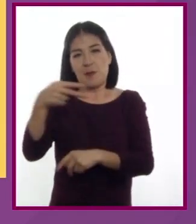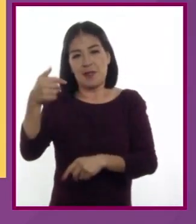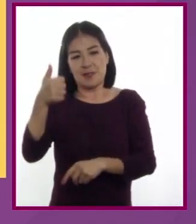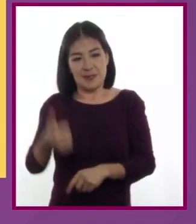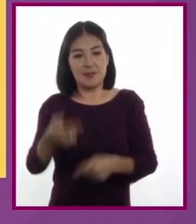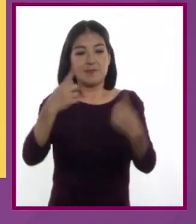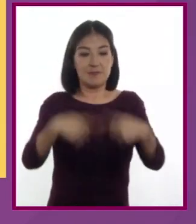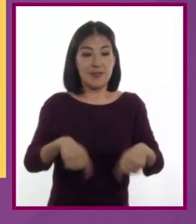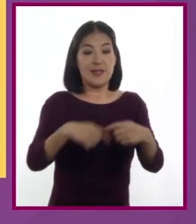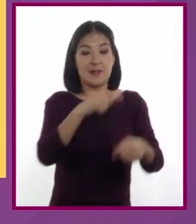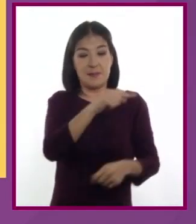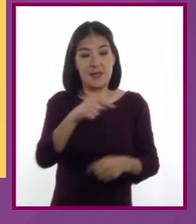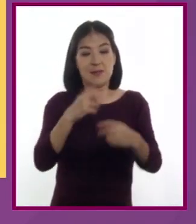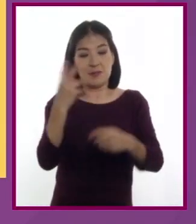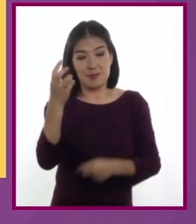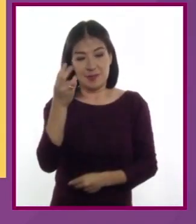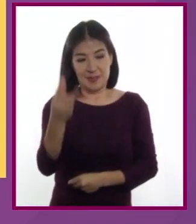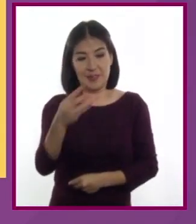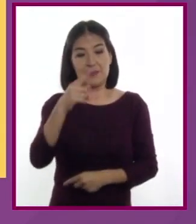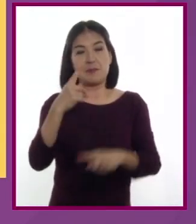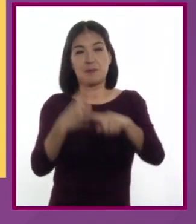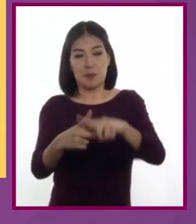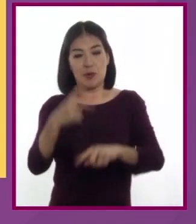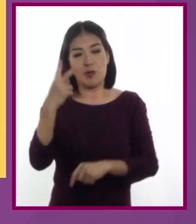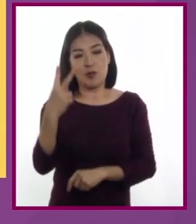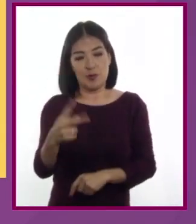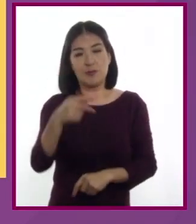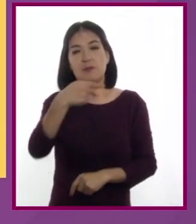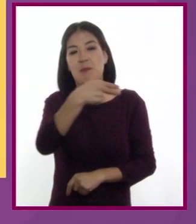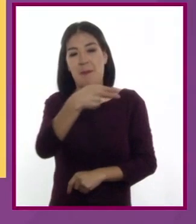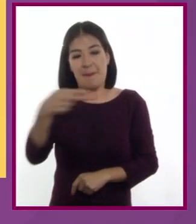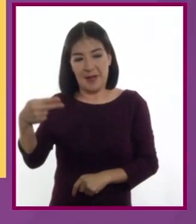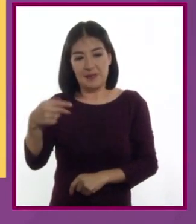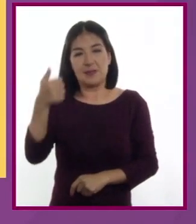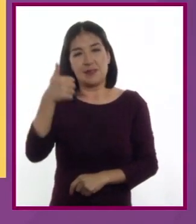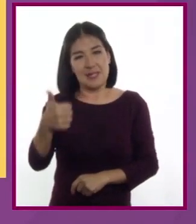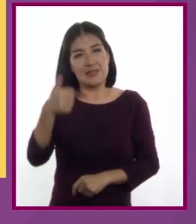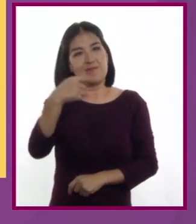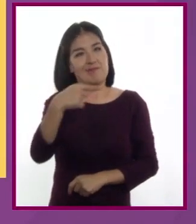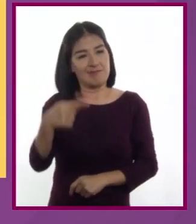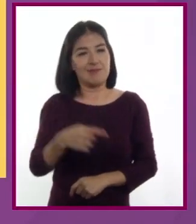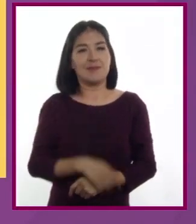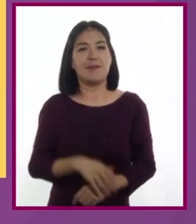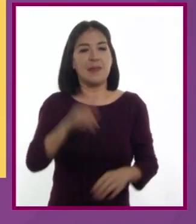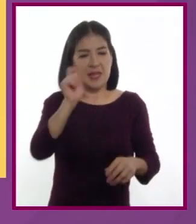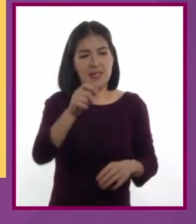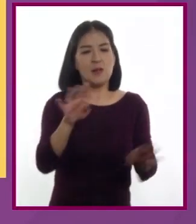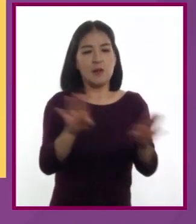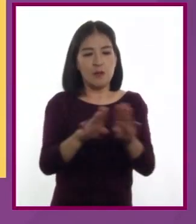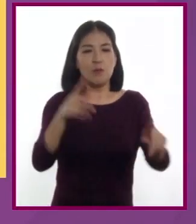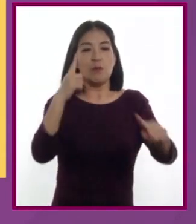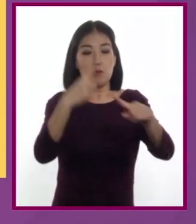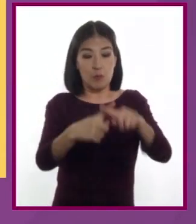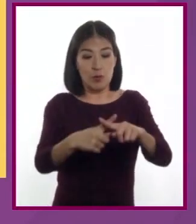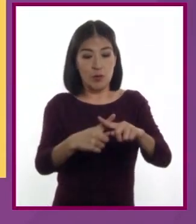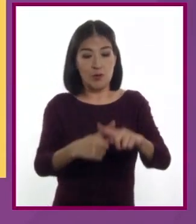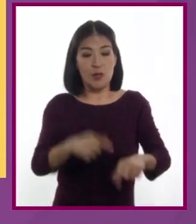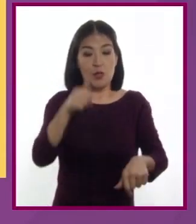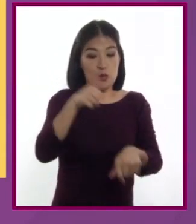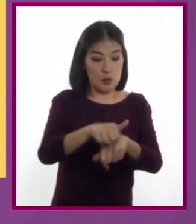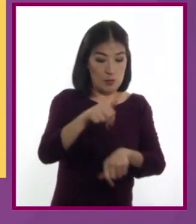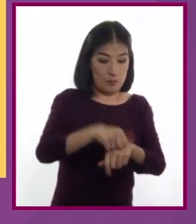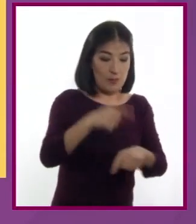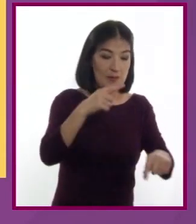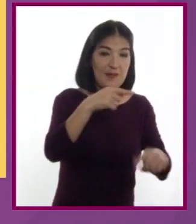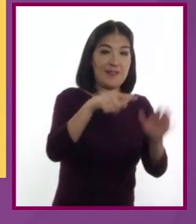negativo. Y además podemos afirmar que al multiplicar un número negativo por